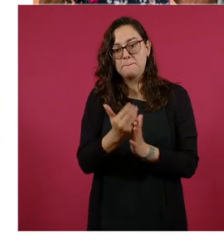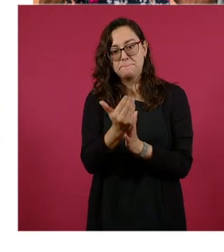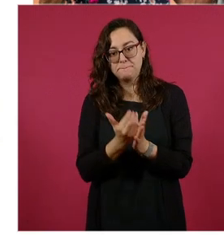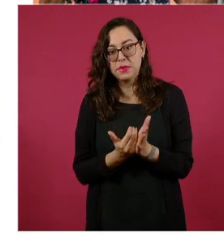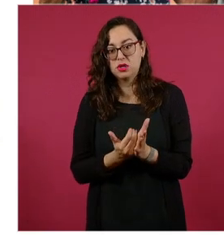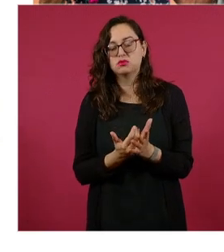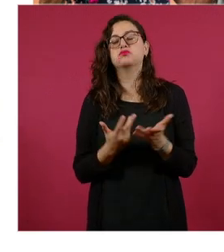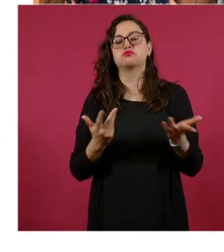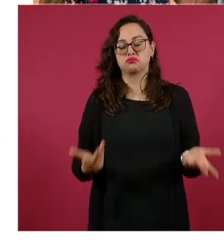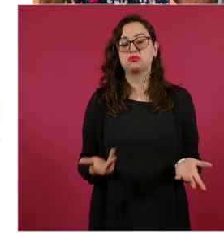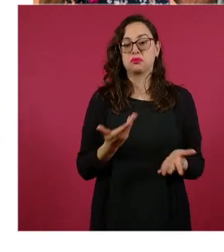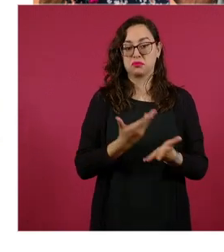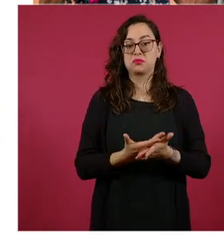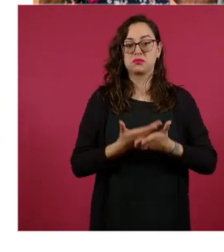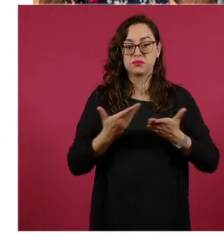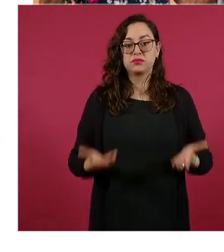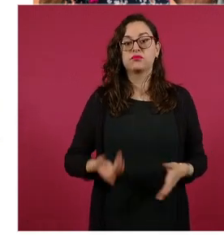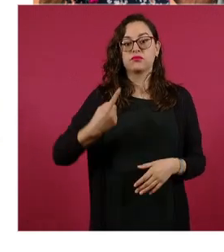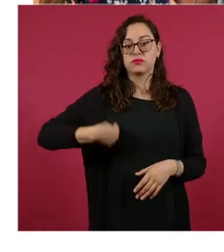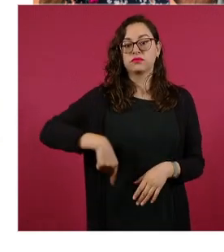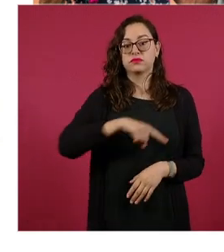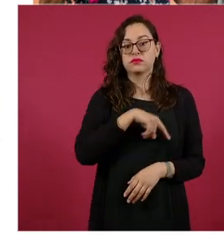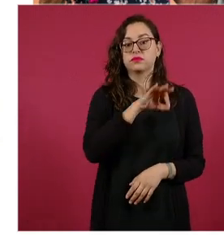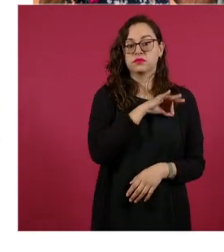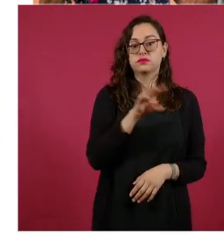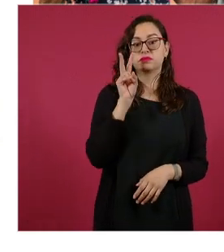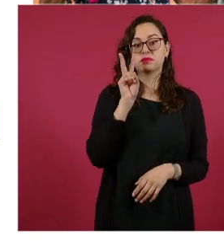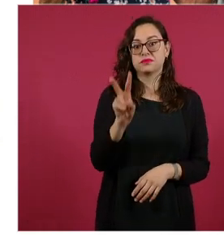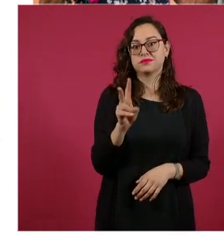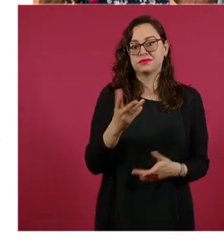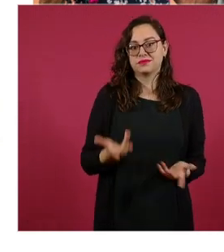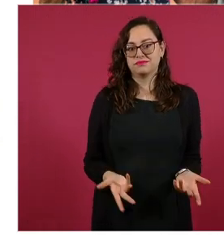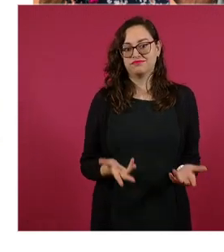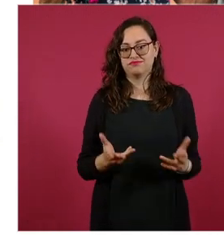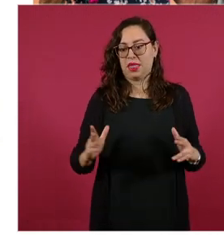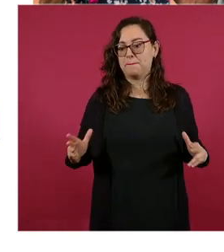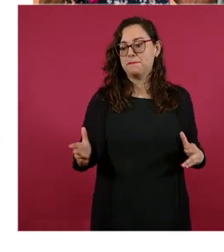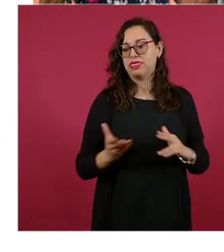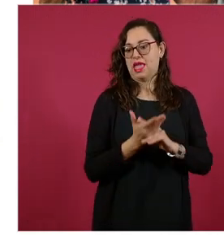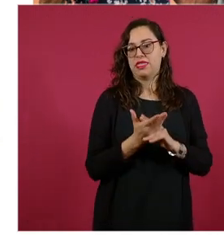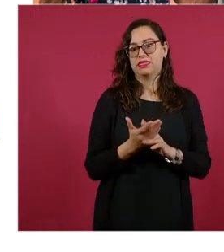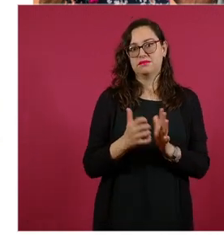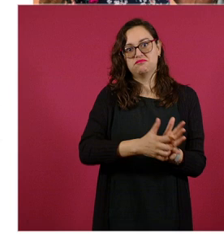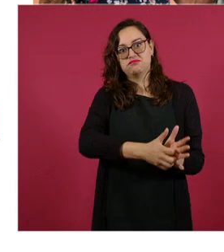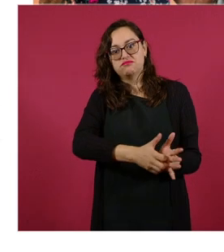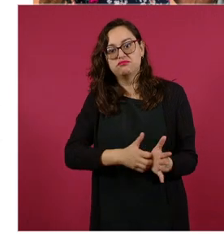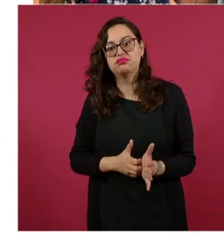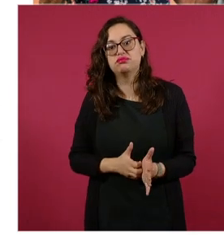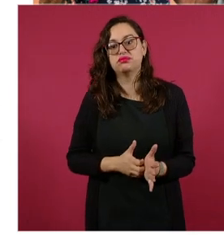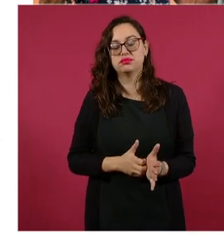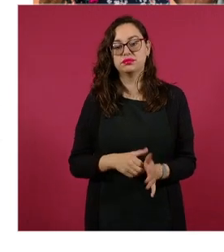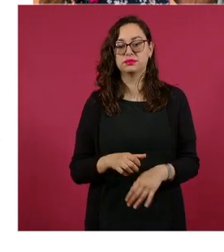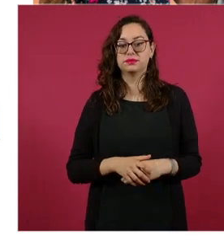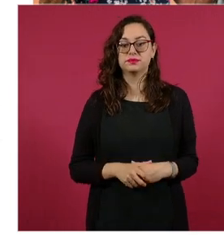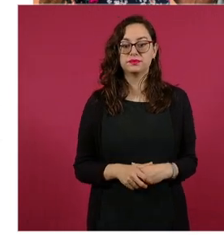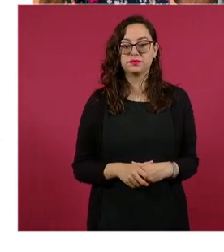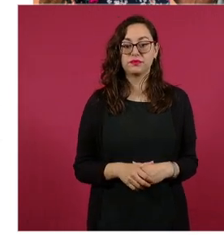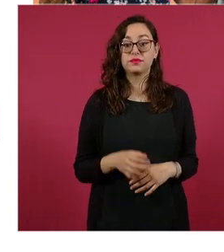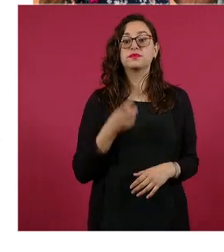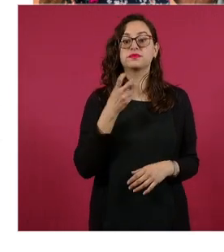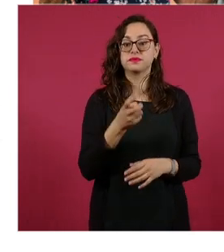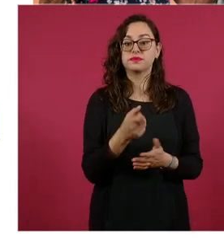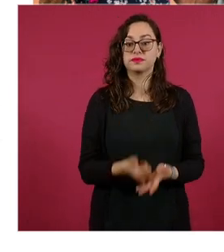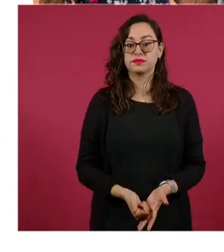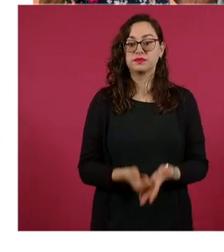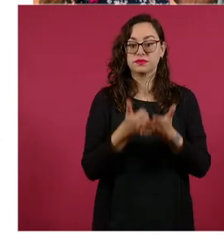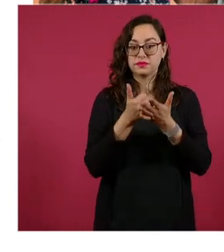Hoy el Infonavit tiene un gasto prácticamente de la mitad de lo que tenía el sexenio pasado. Esto ha implicado